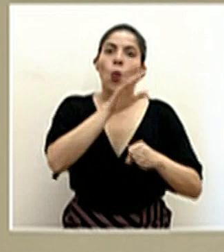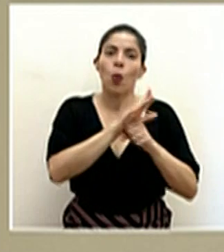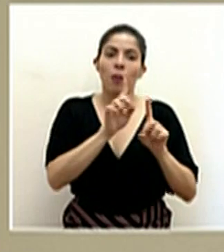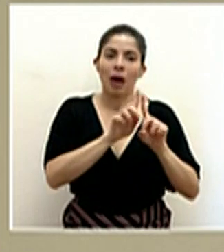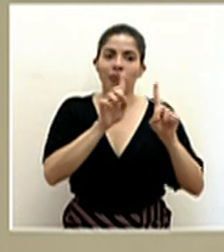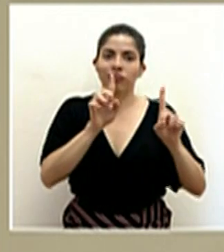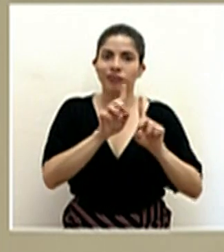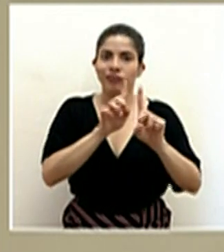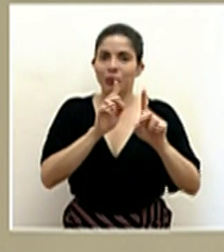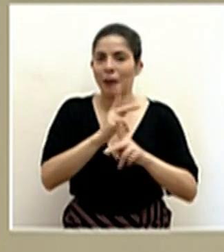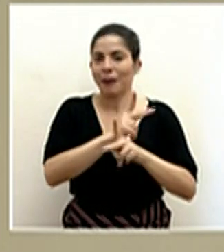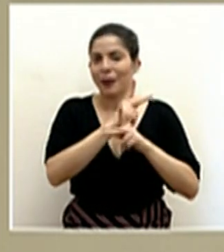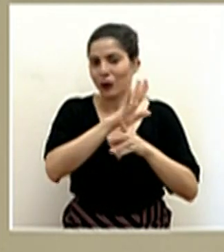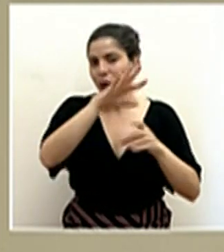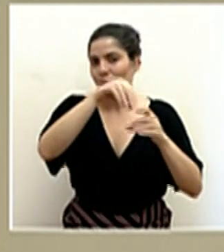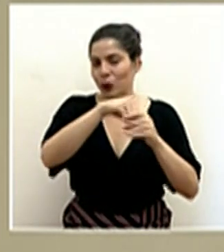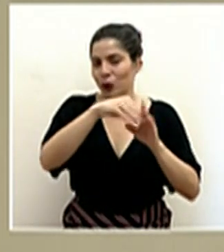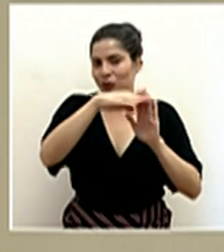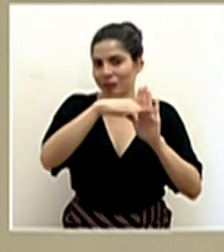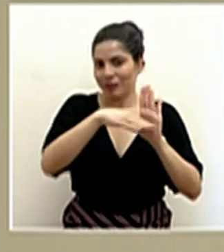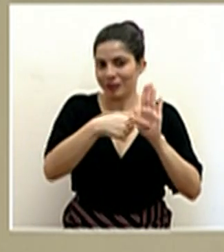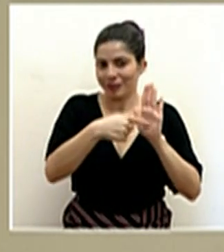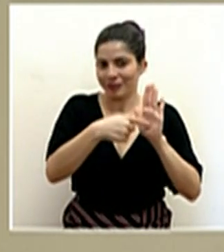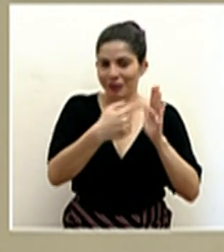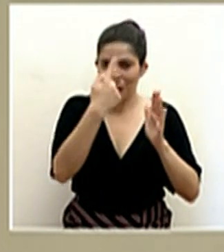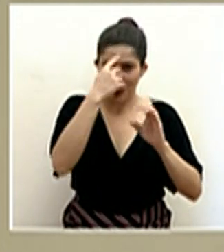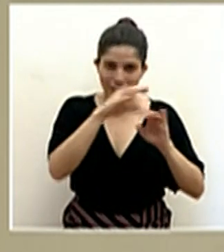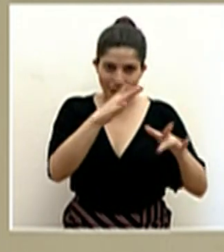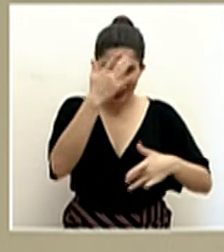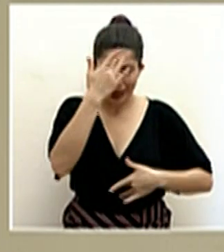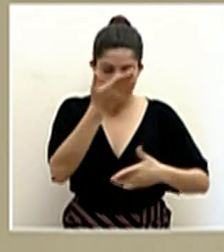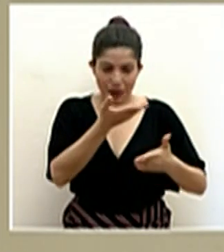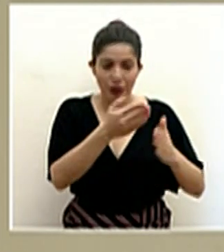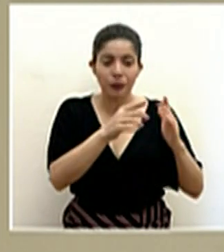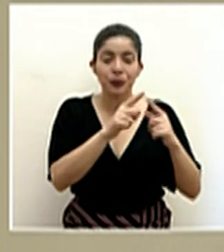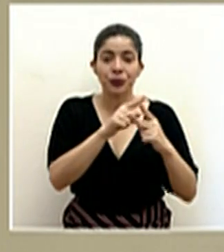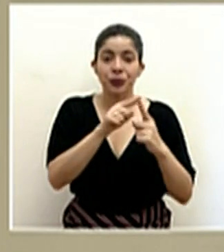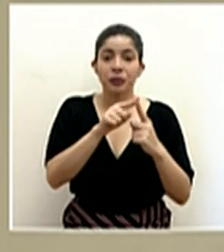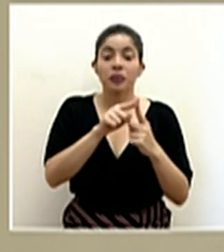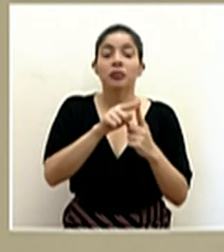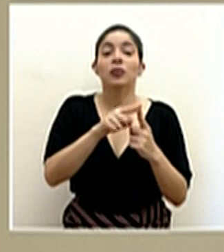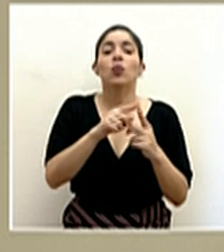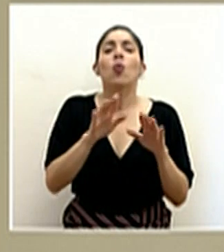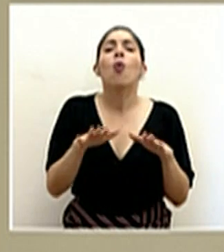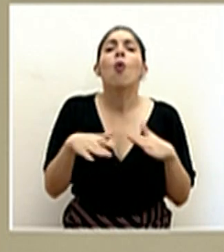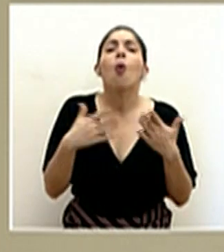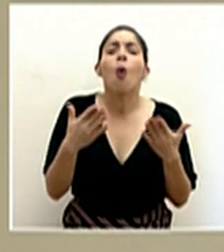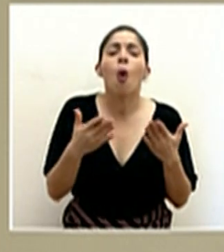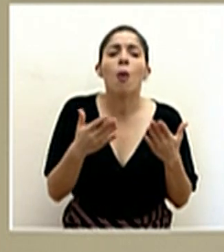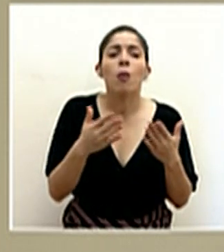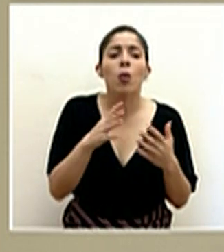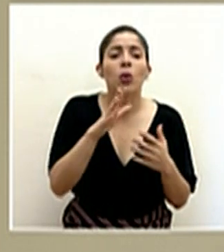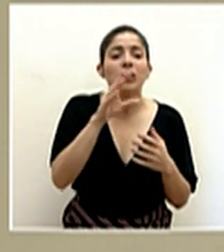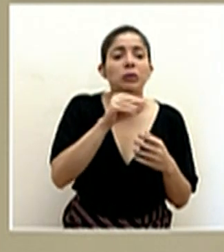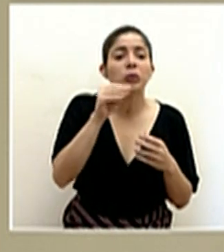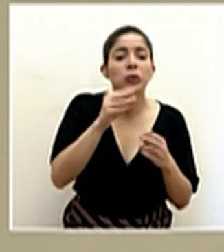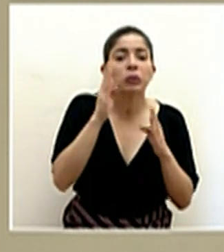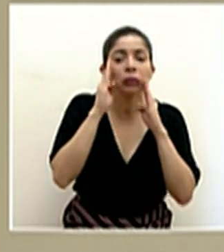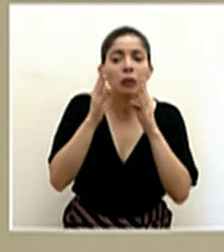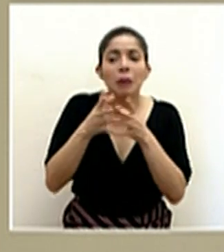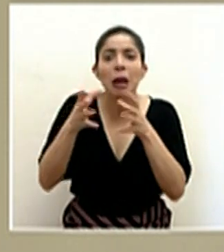los lineamientos preventivos establecidos en el marco de esta pandemia. Para poder ampliar esa capacidad,